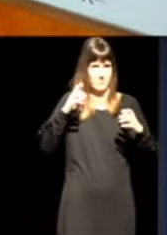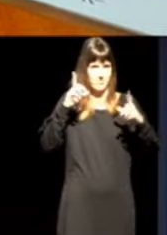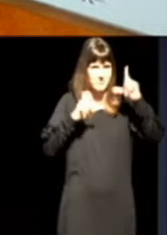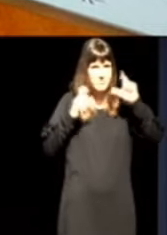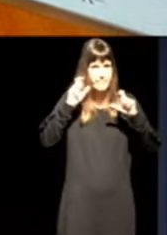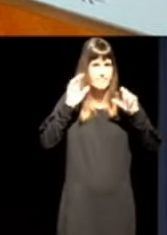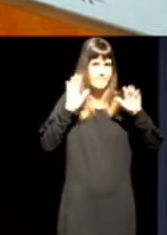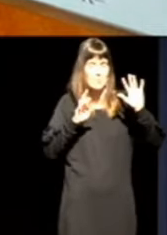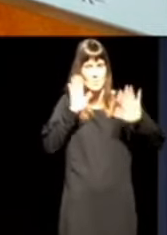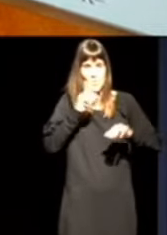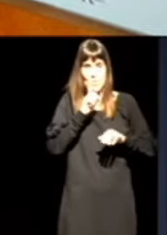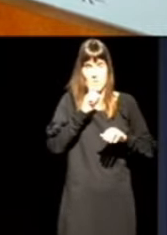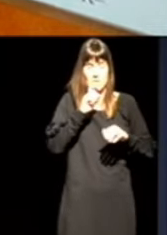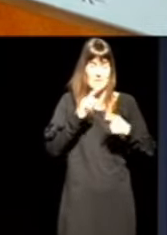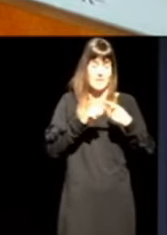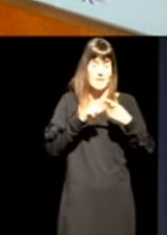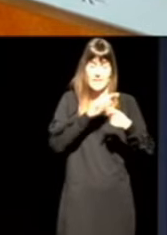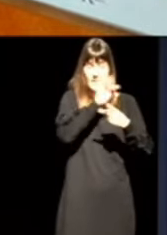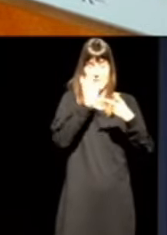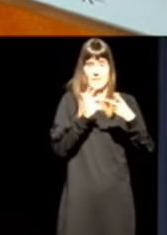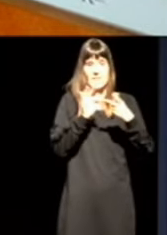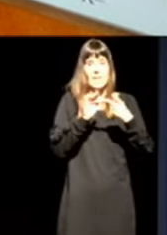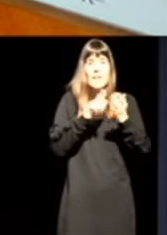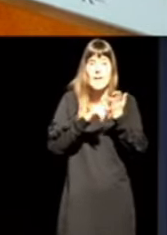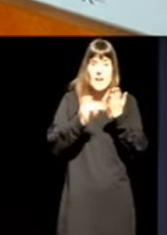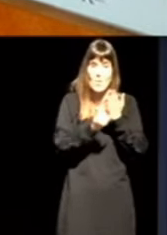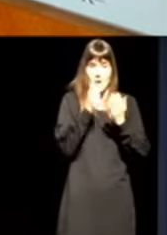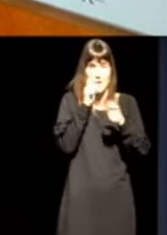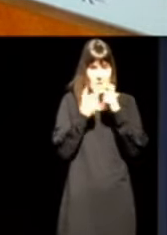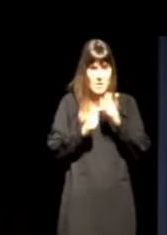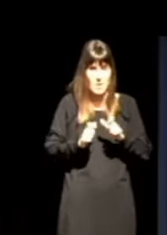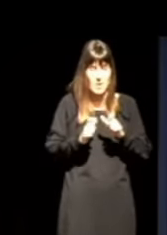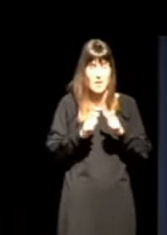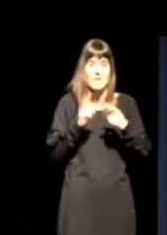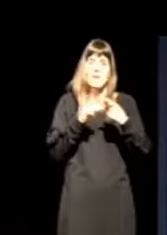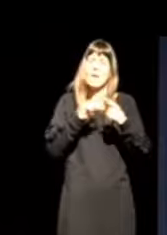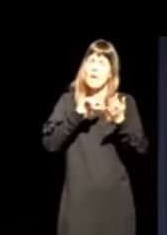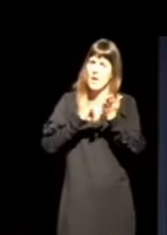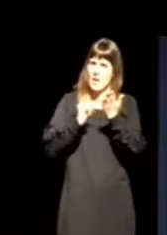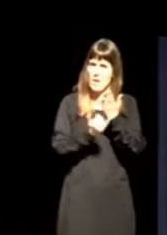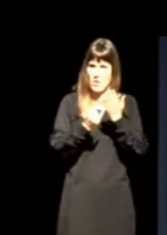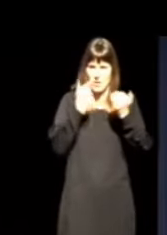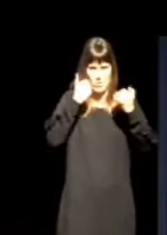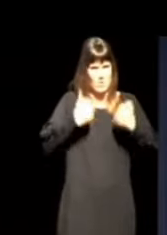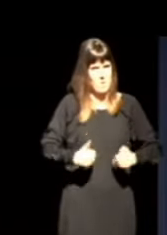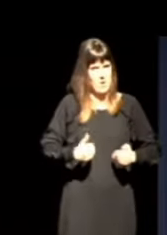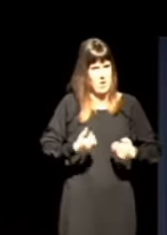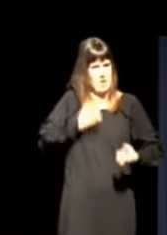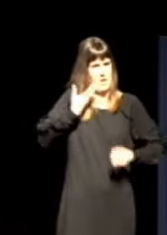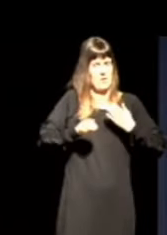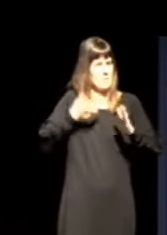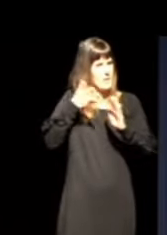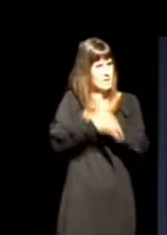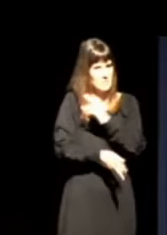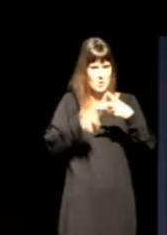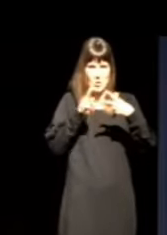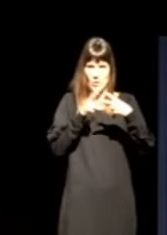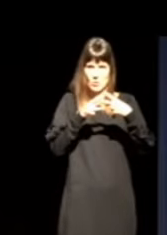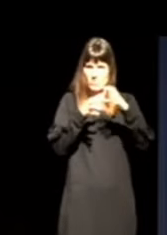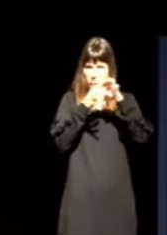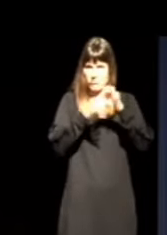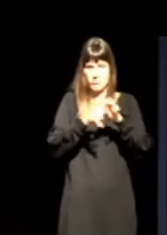Posteriormente adquirimos el lenguaje verbal, pero el lenguaje corporal siempre se mantiene. Ambos lenguajes permanecen a lo